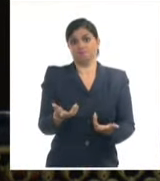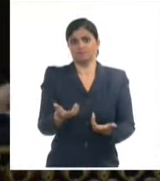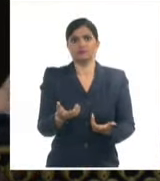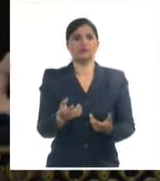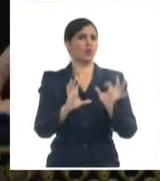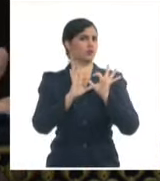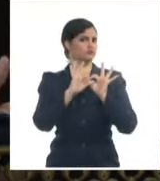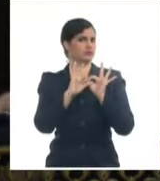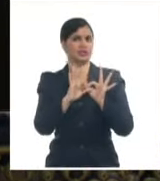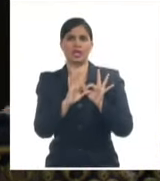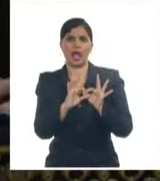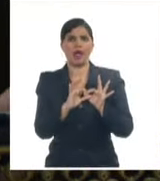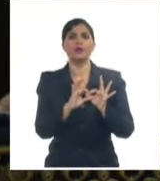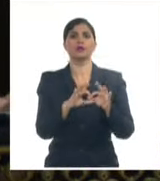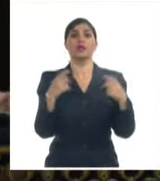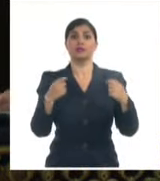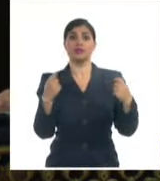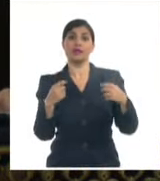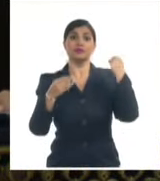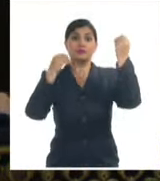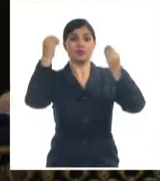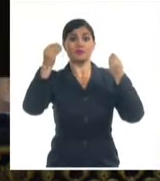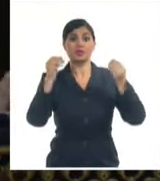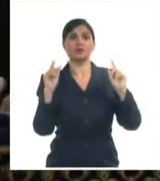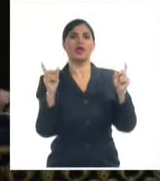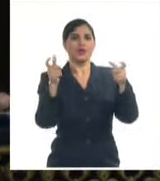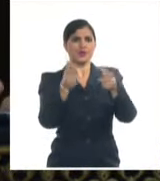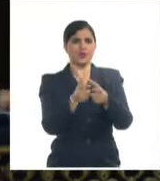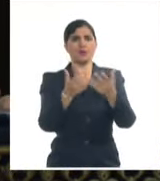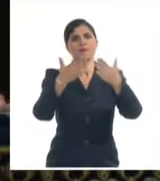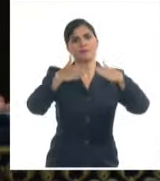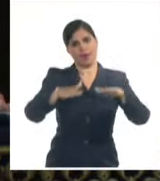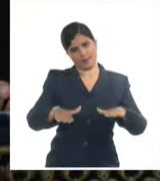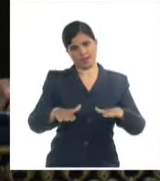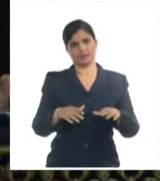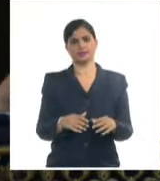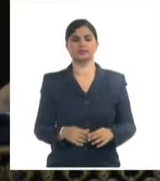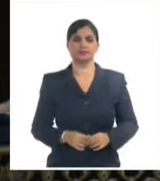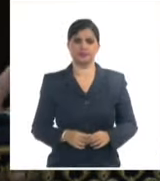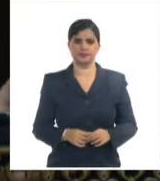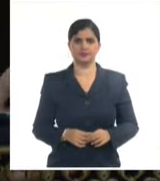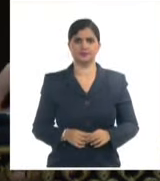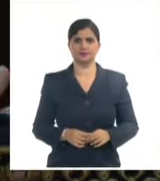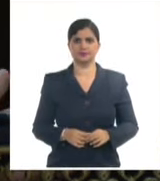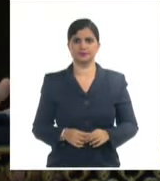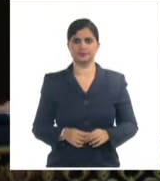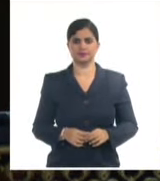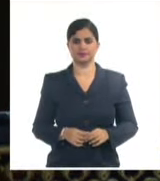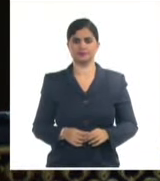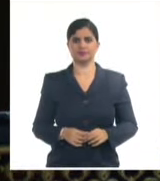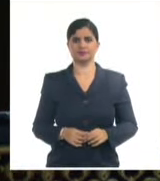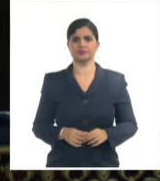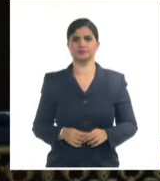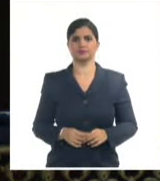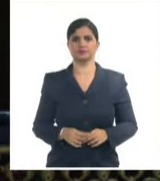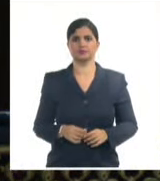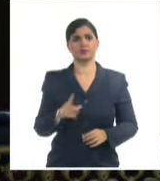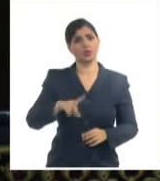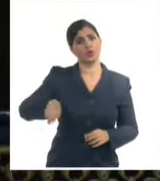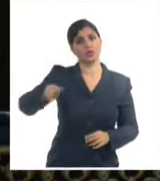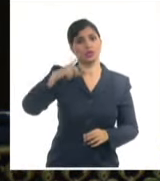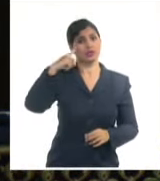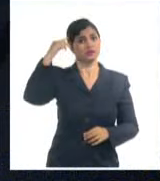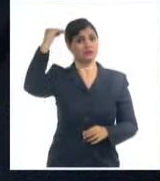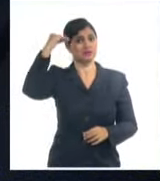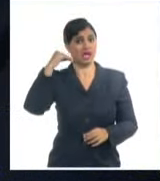decisiones y no perder la acumulación de riquezas que tenían. ¿Quién conoce mejor este caso